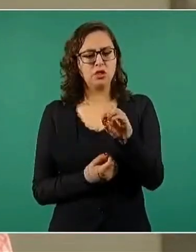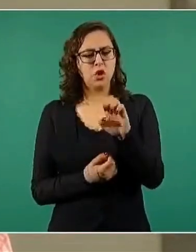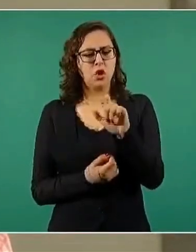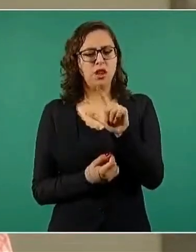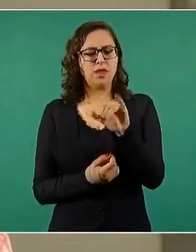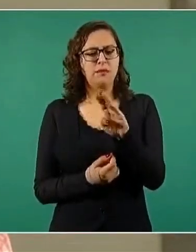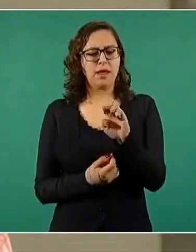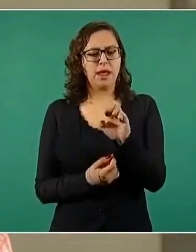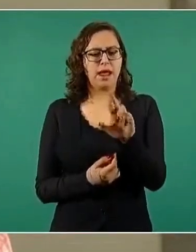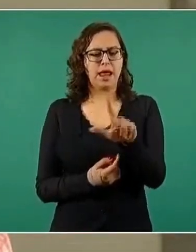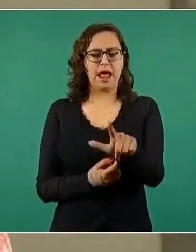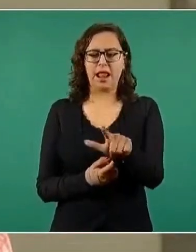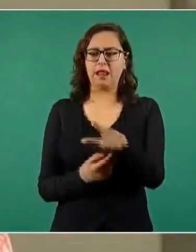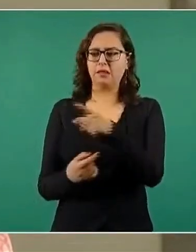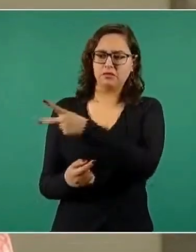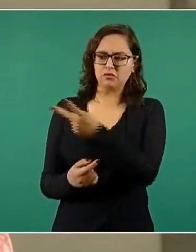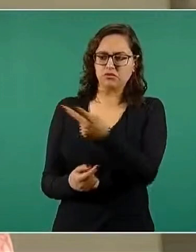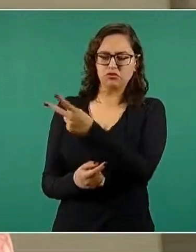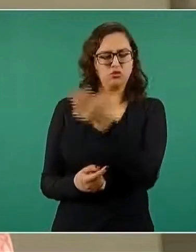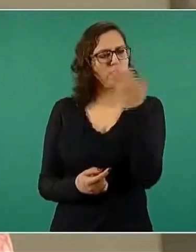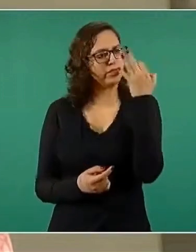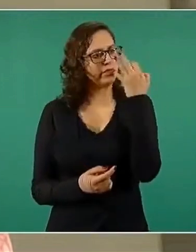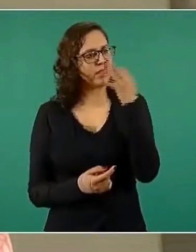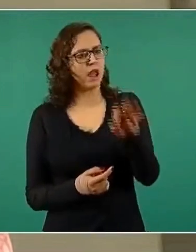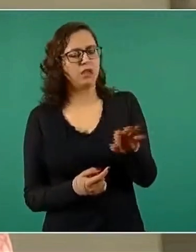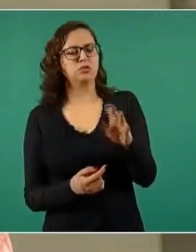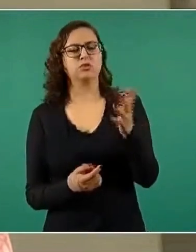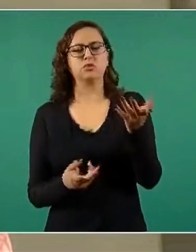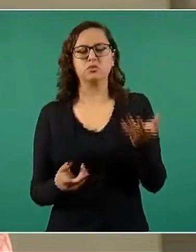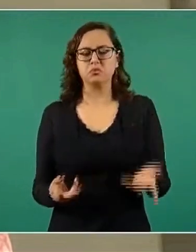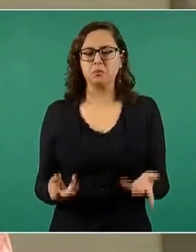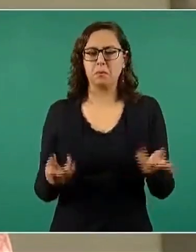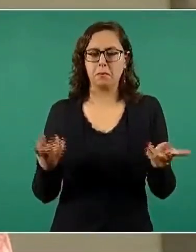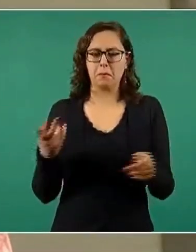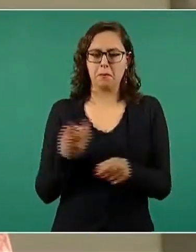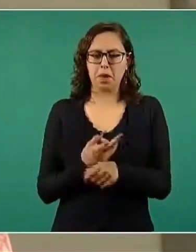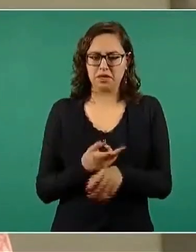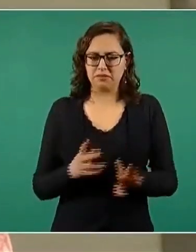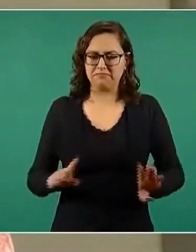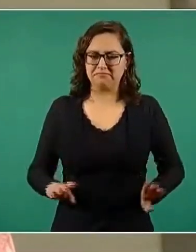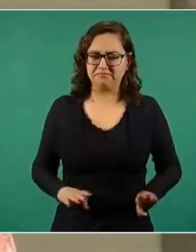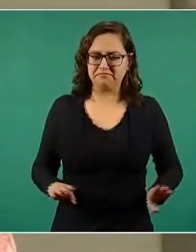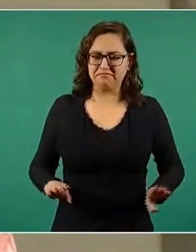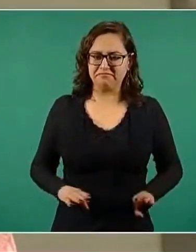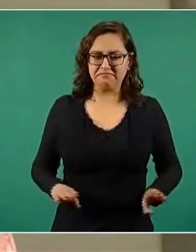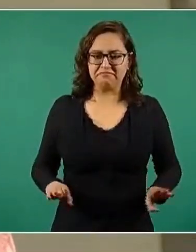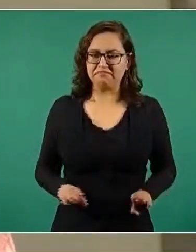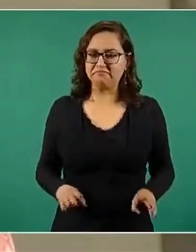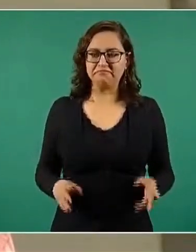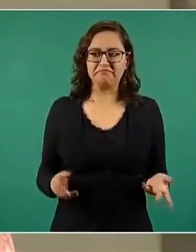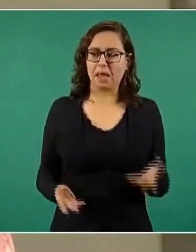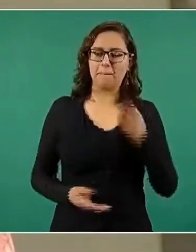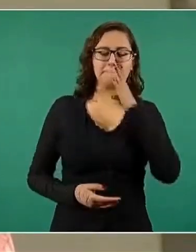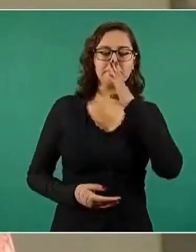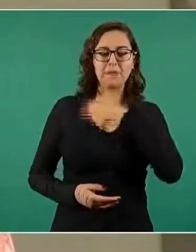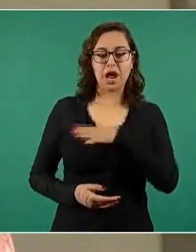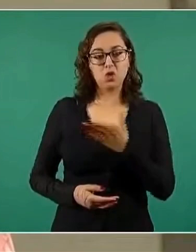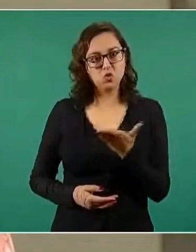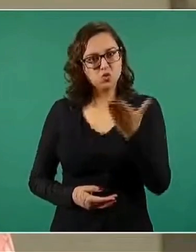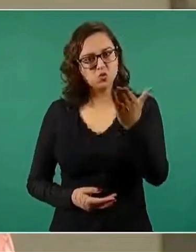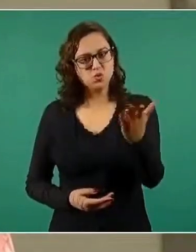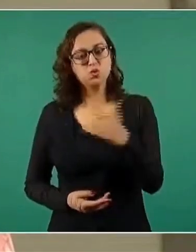partidos, a los valores de la Cuarta Transformación por actuar sin escrúpulos pensando en un bienestar particular. Considera si es